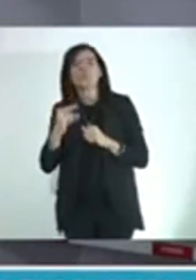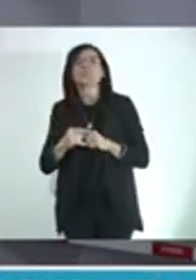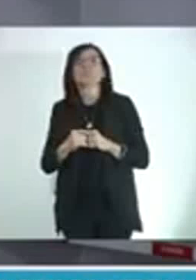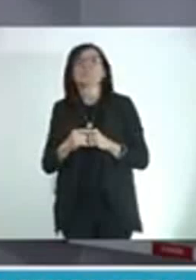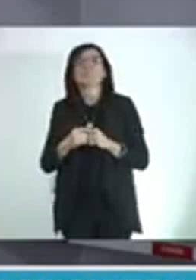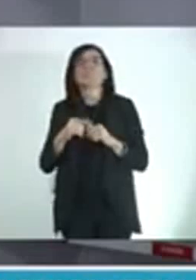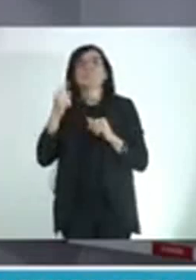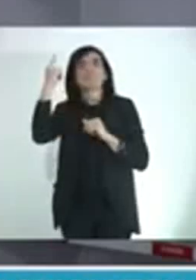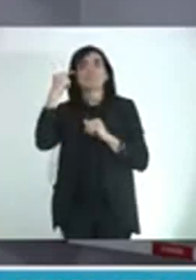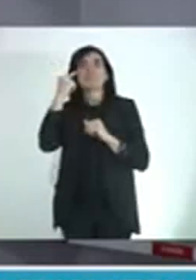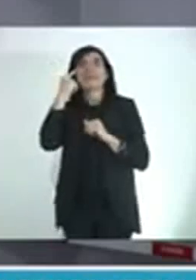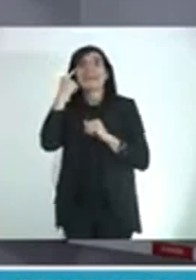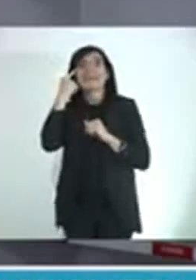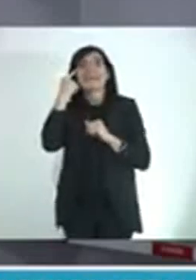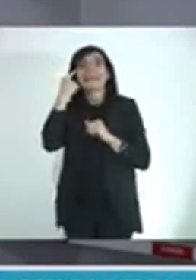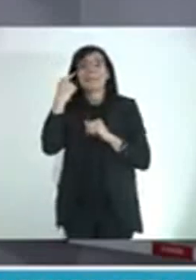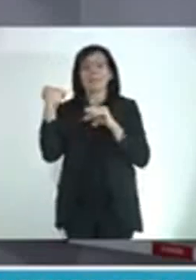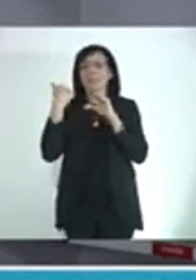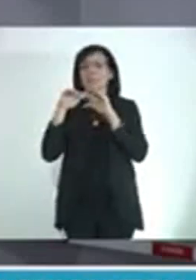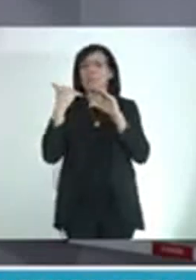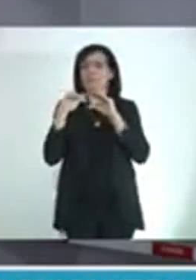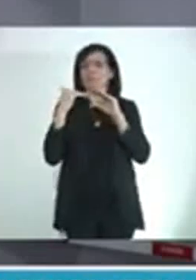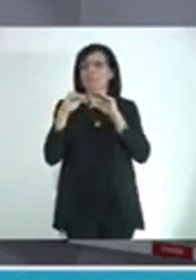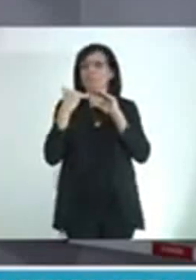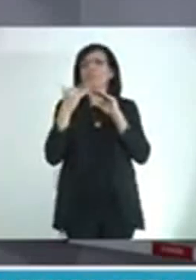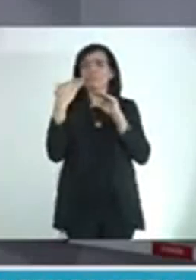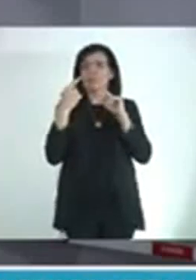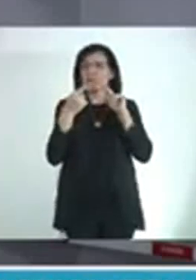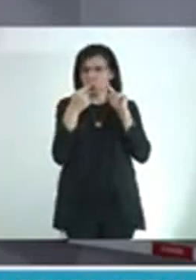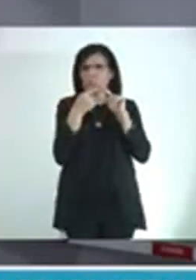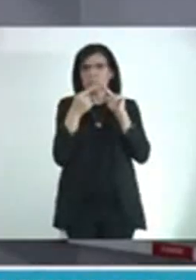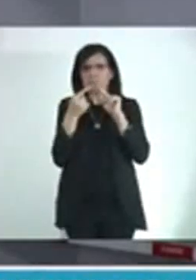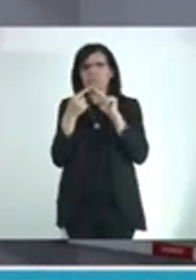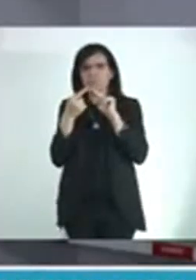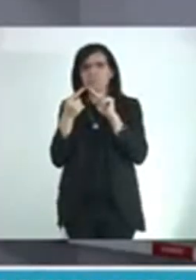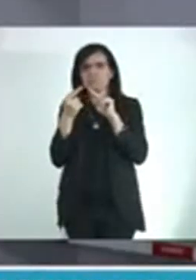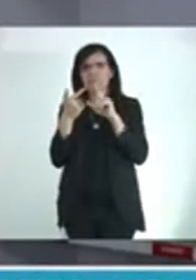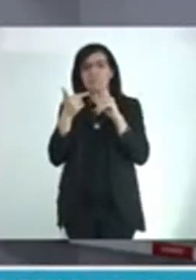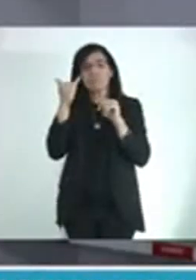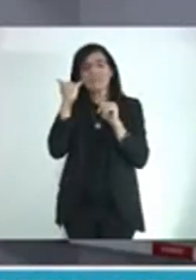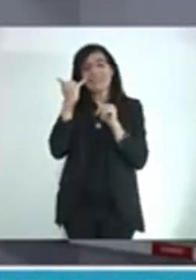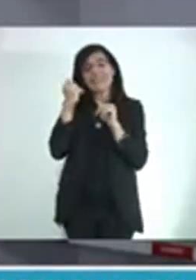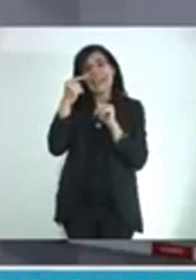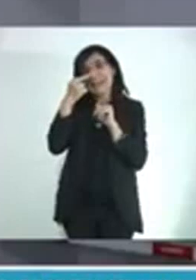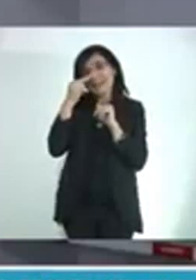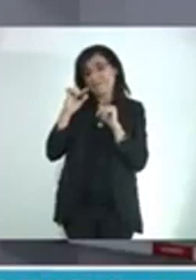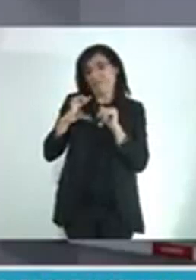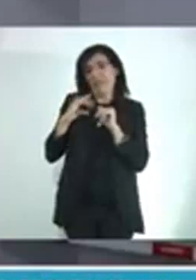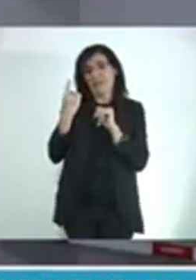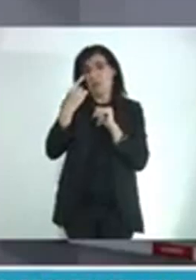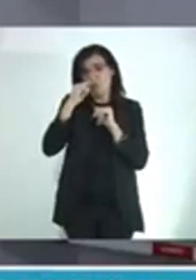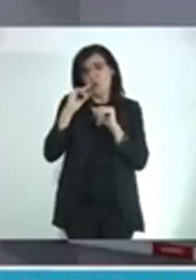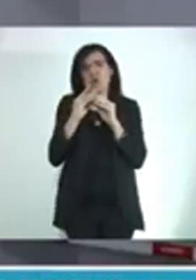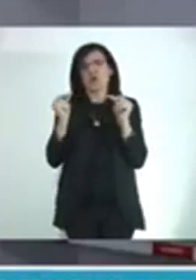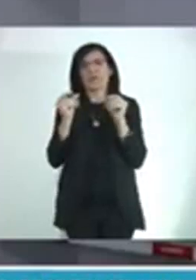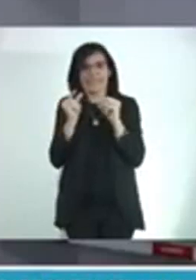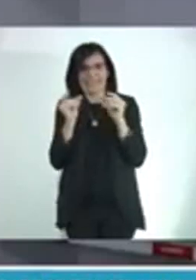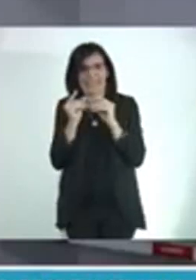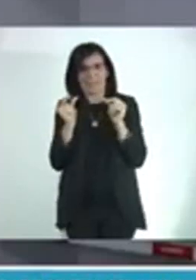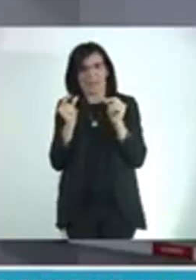desde Japón, ha brindado esta conferencia ya para ser uno de los últimos conferencistas que tenemos en la última jornada en este cuarto